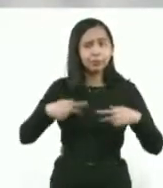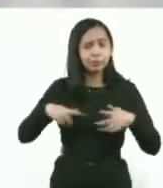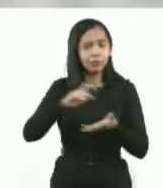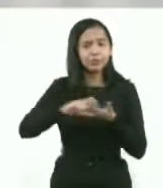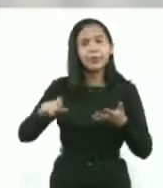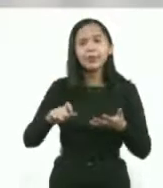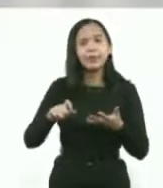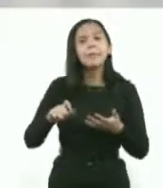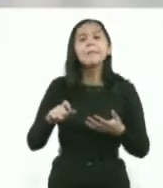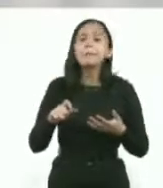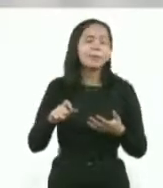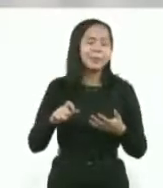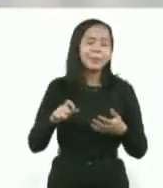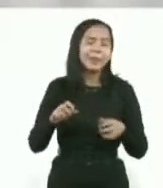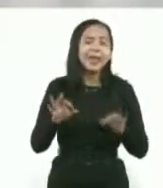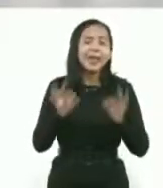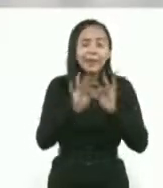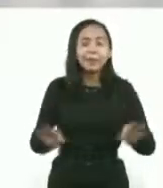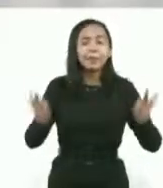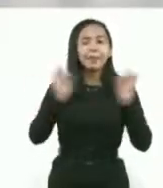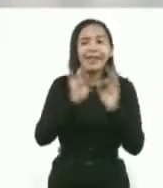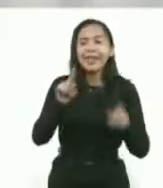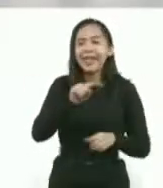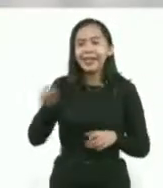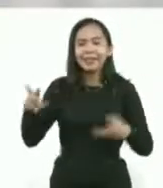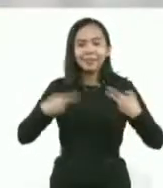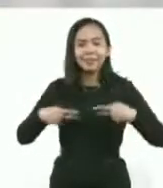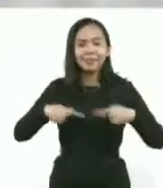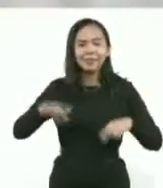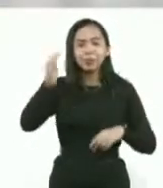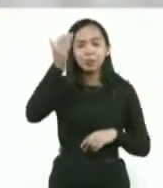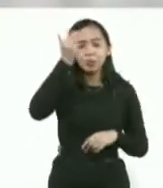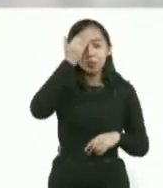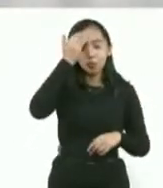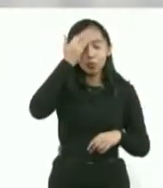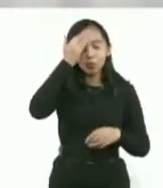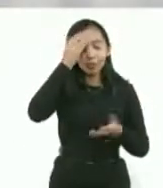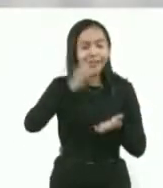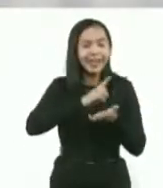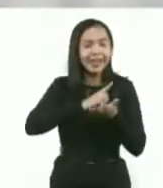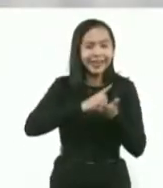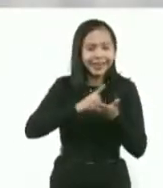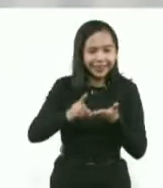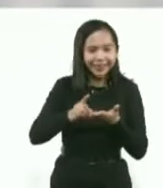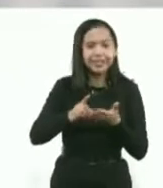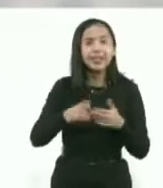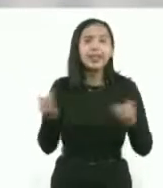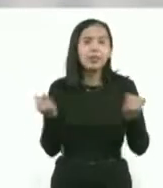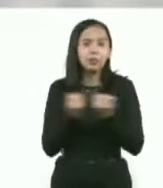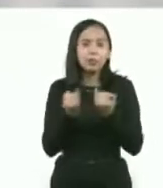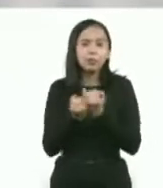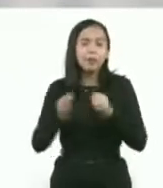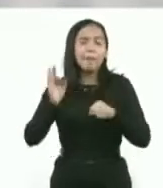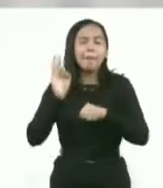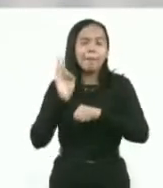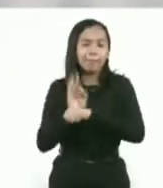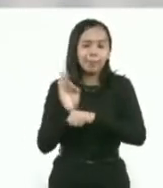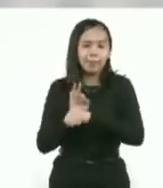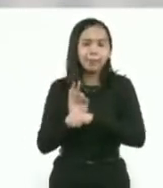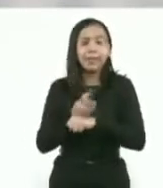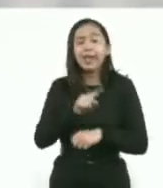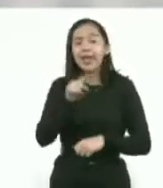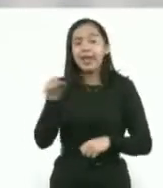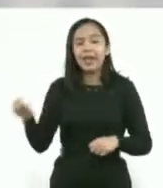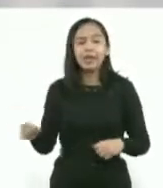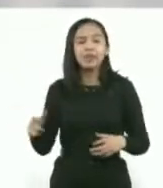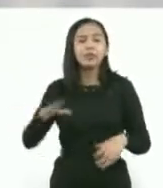sino donde estas consumidoras y consumidores defienden mejor sus derechos, están más